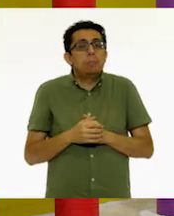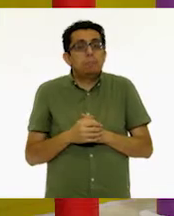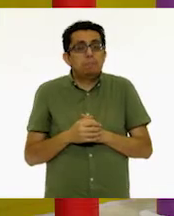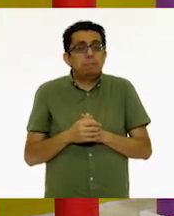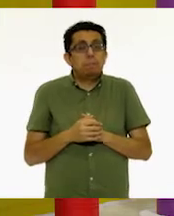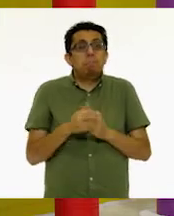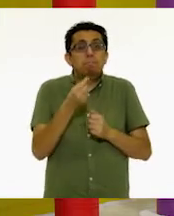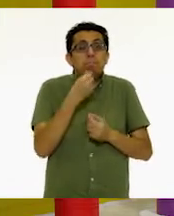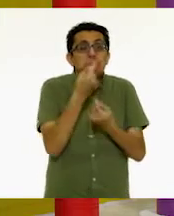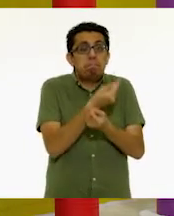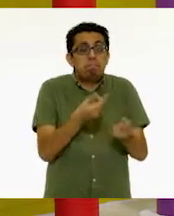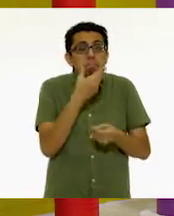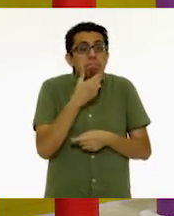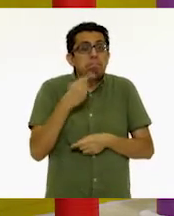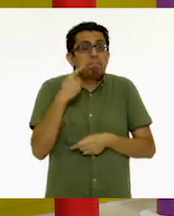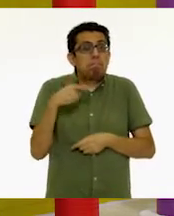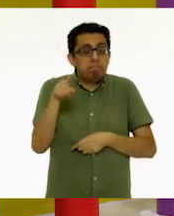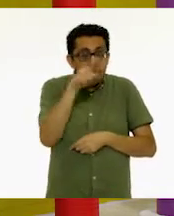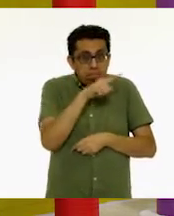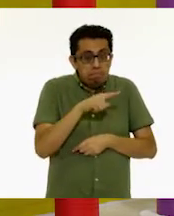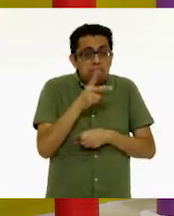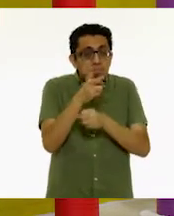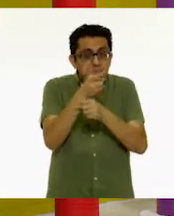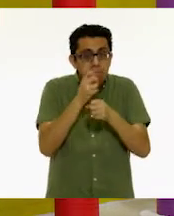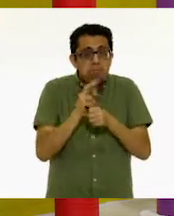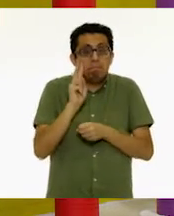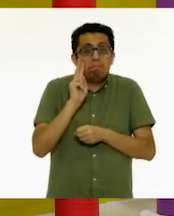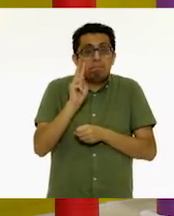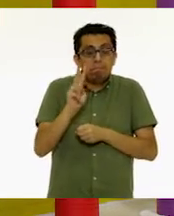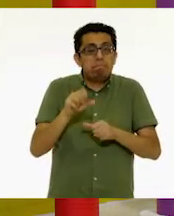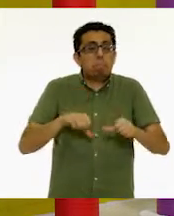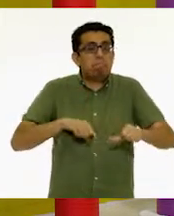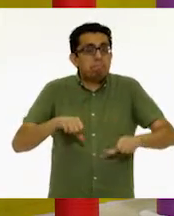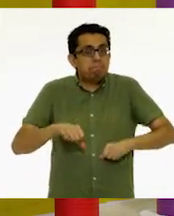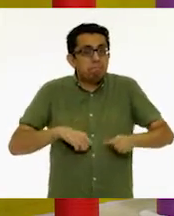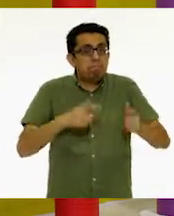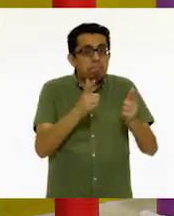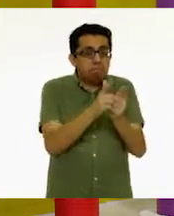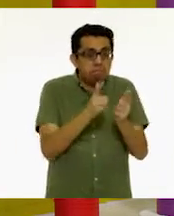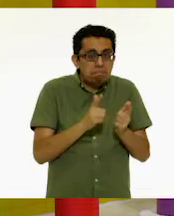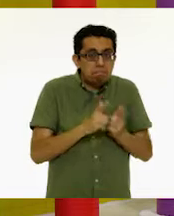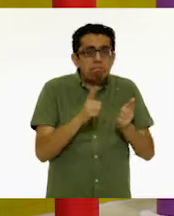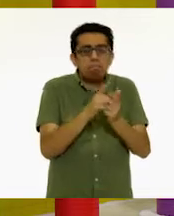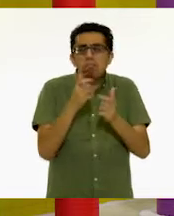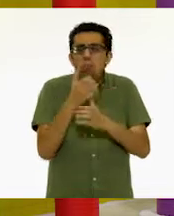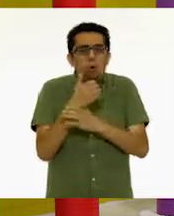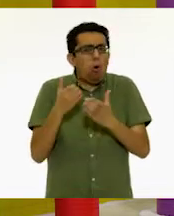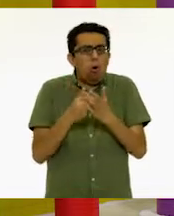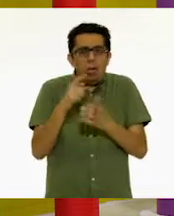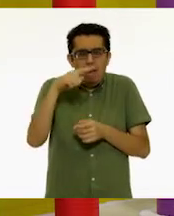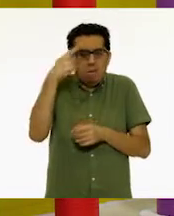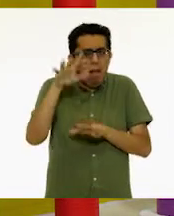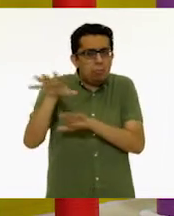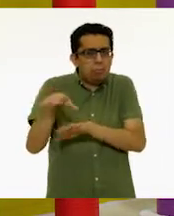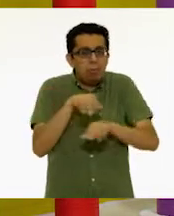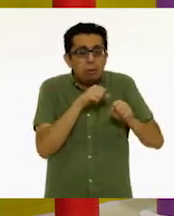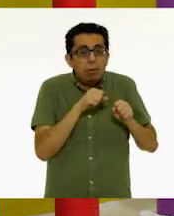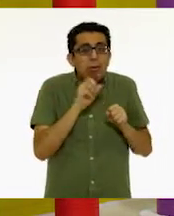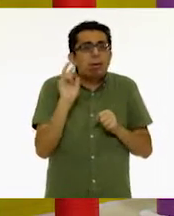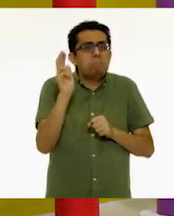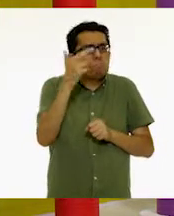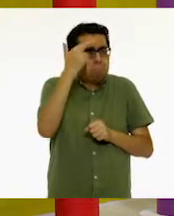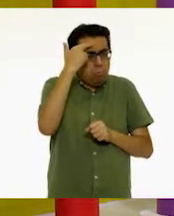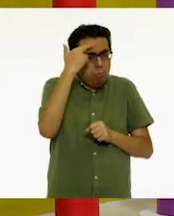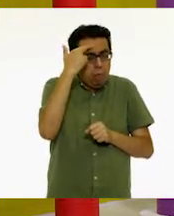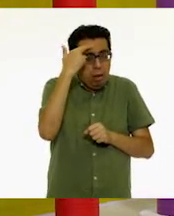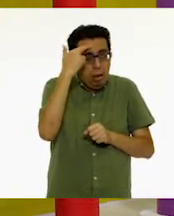los invito a seguir la actividad con las colecciones de cosas que puedan tener a la mano. Recuerden que no pueden tomar ningún